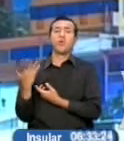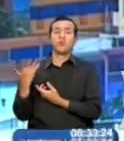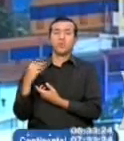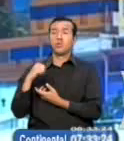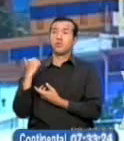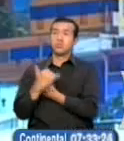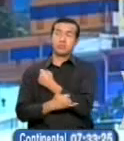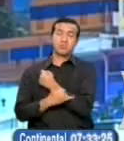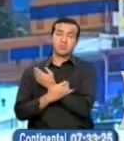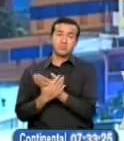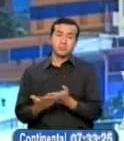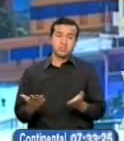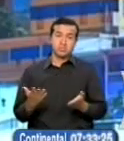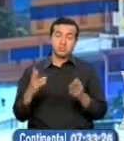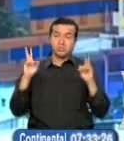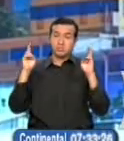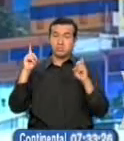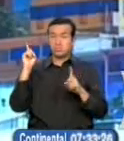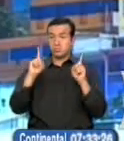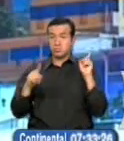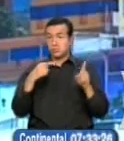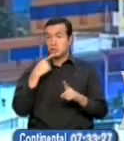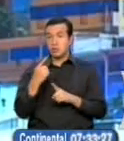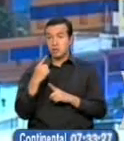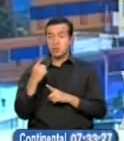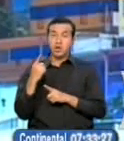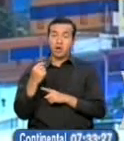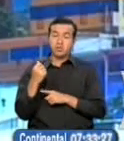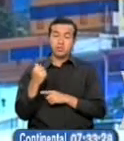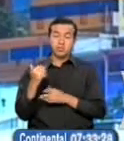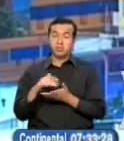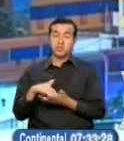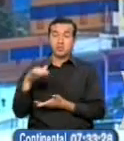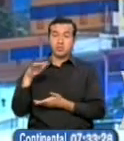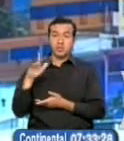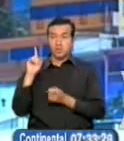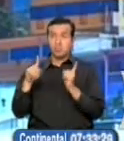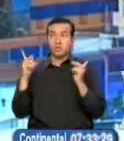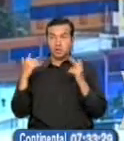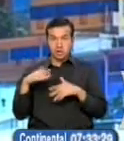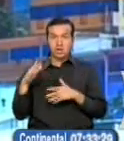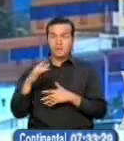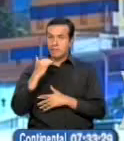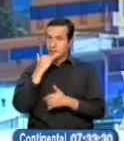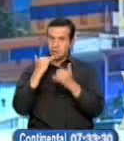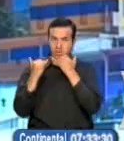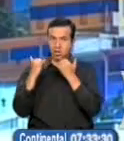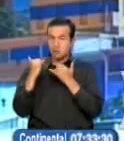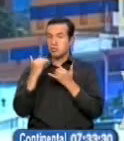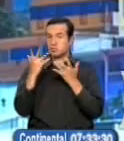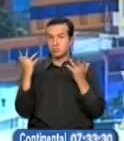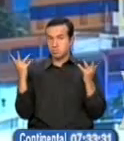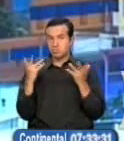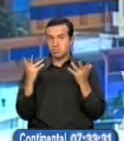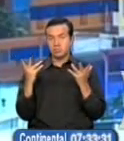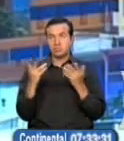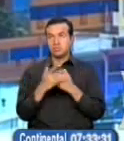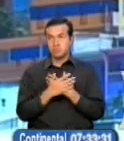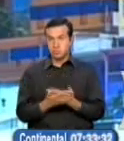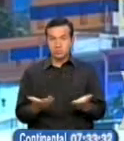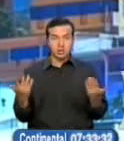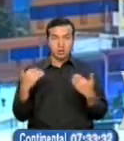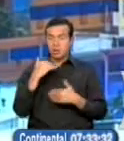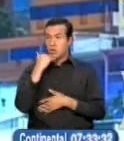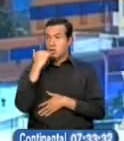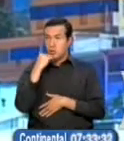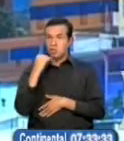hacia otros países en donde supuestamente podrían encontrar ellos beneficios, y aquellos que lo han hecho de manera irregular o ilícita, que haya de